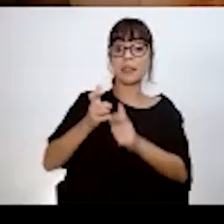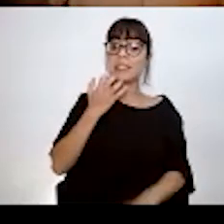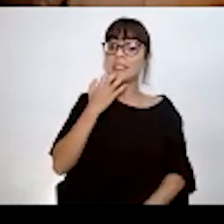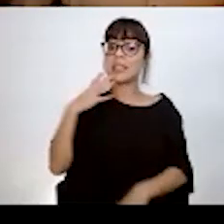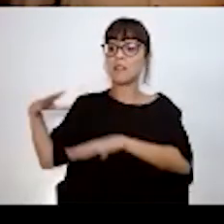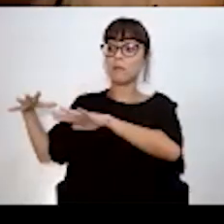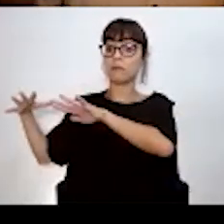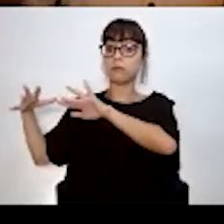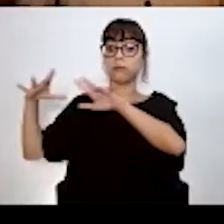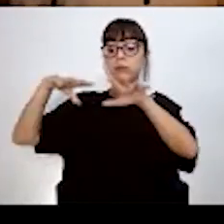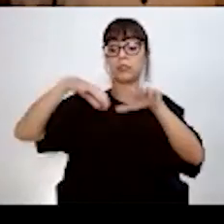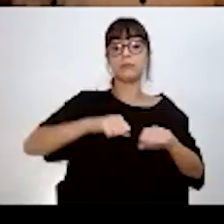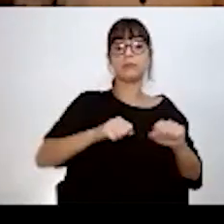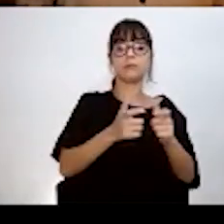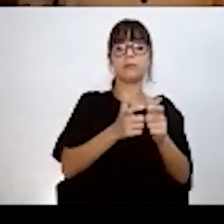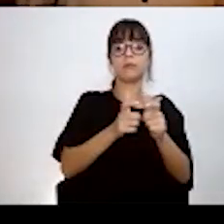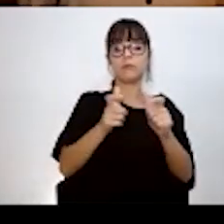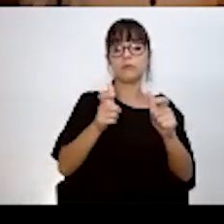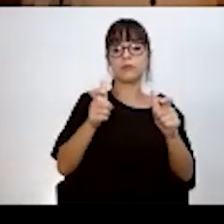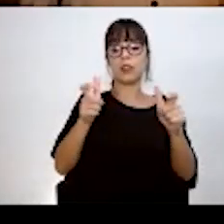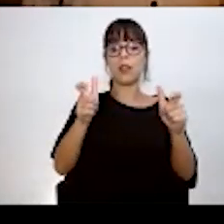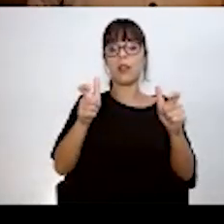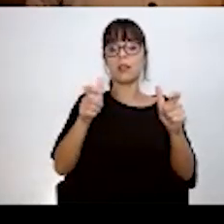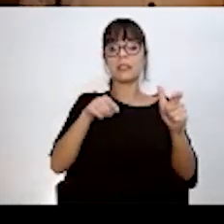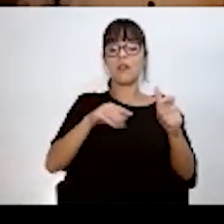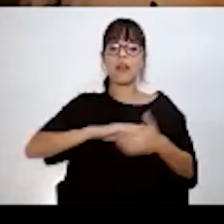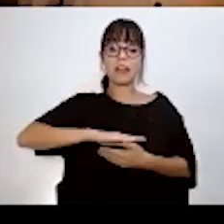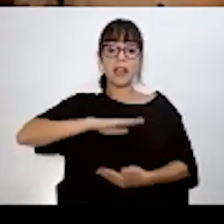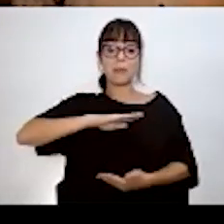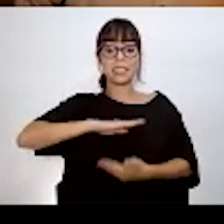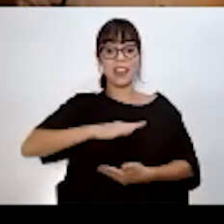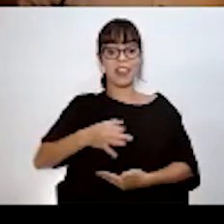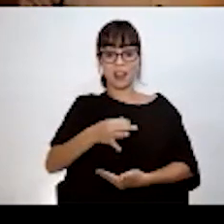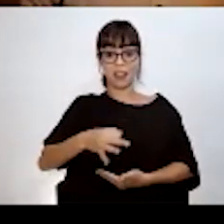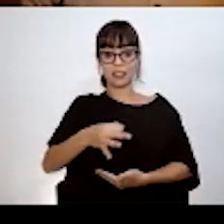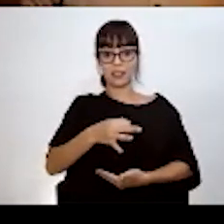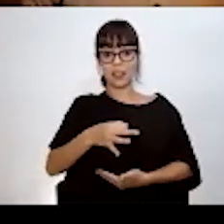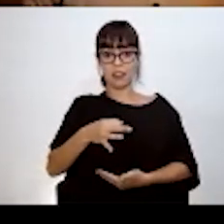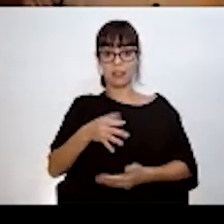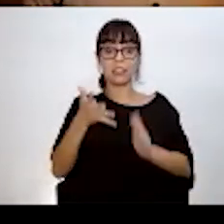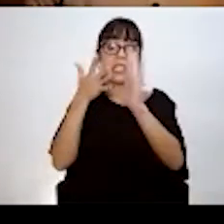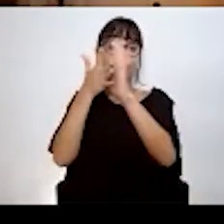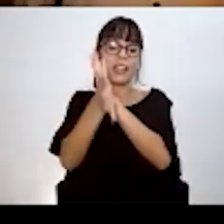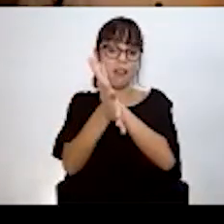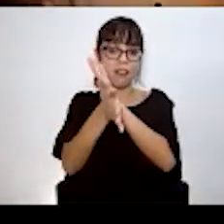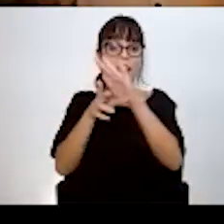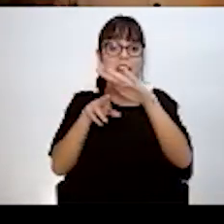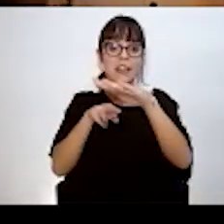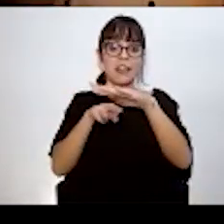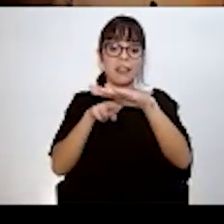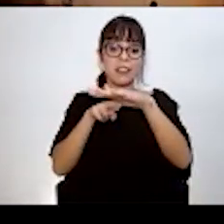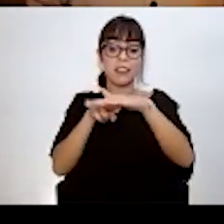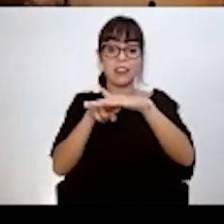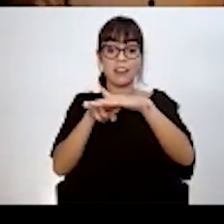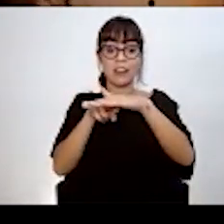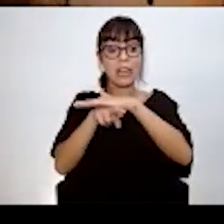que se llama a la capacidad de carga de la isla, que la capacidad de carga no es otra cosa que es el mantenimiento de unas